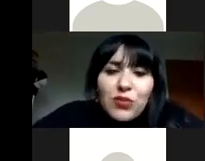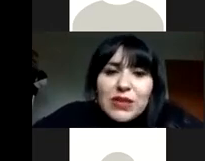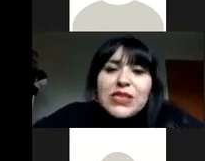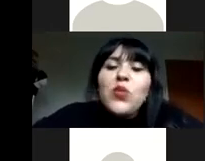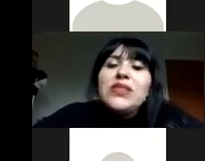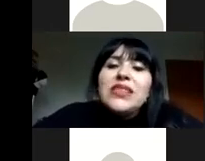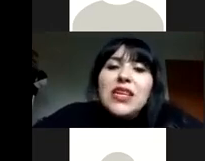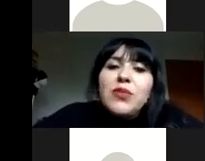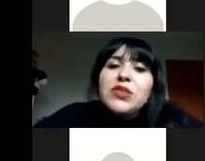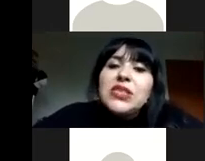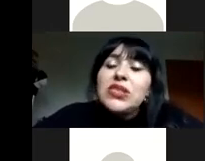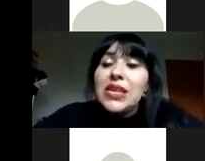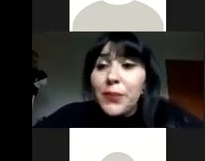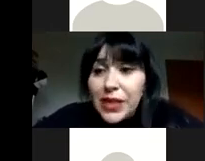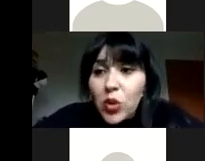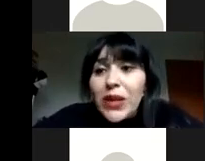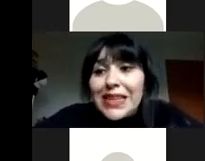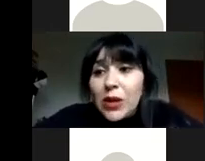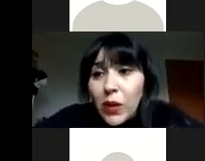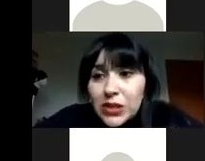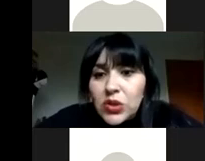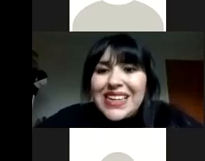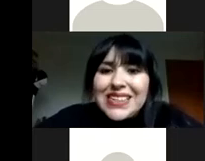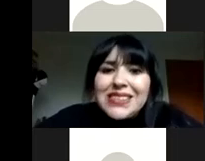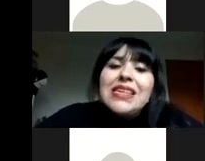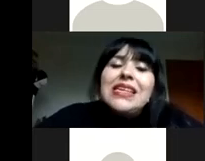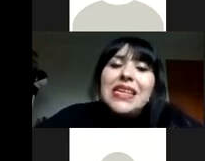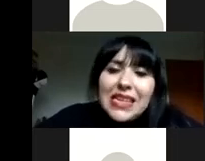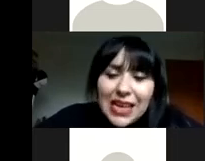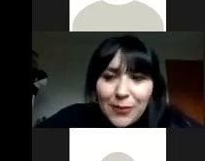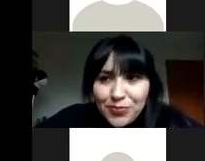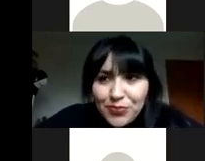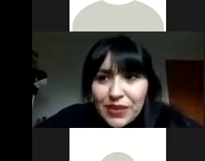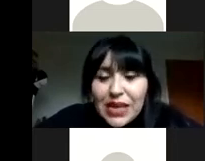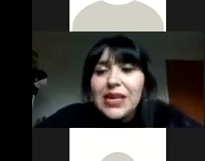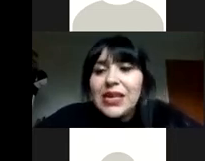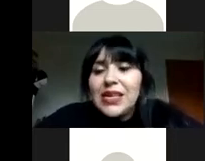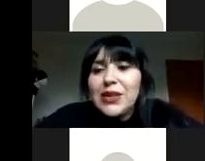dolor. 56% dice que es mito y 44% que es realidad.